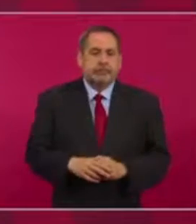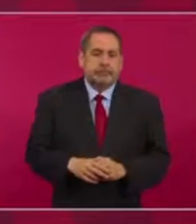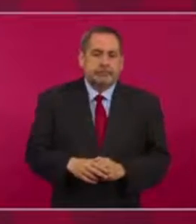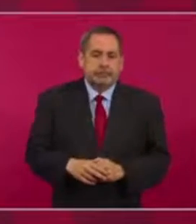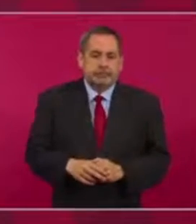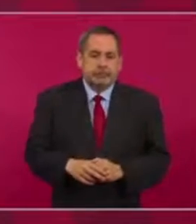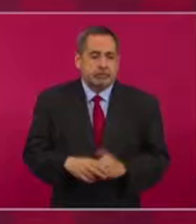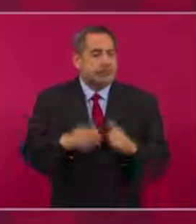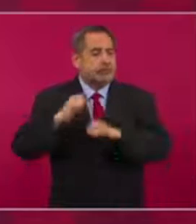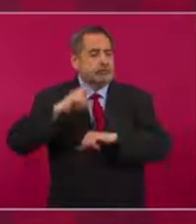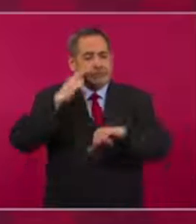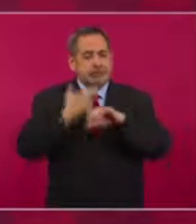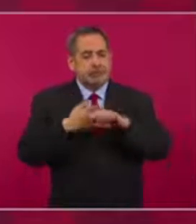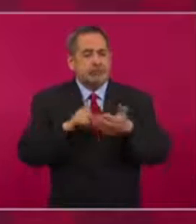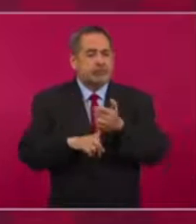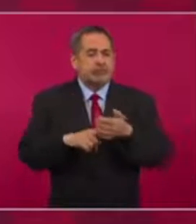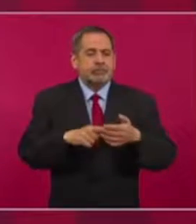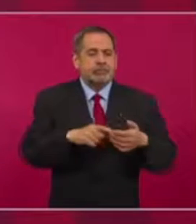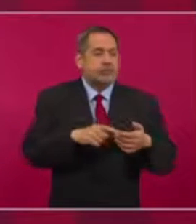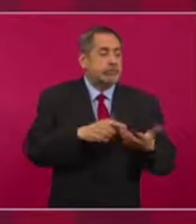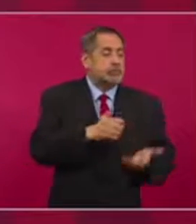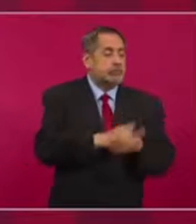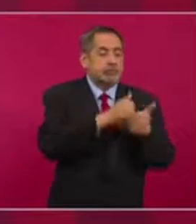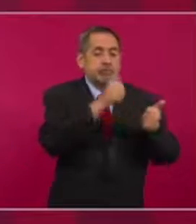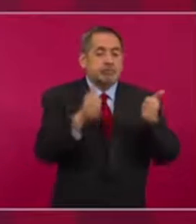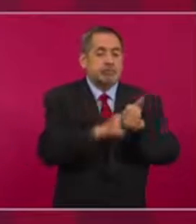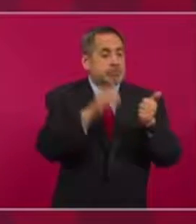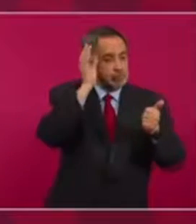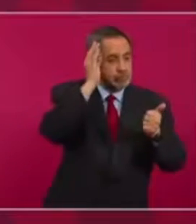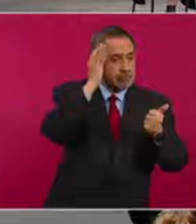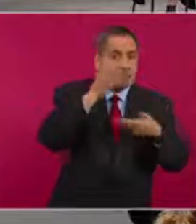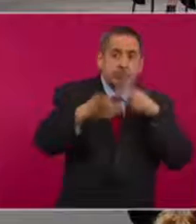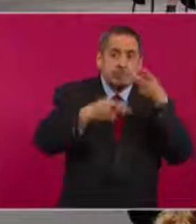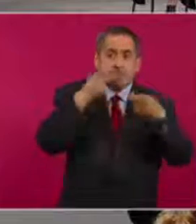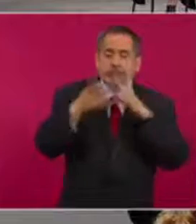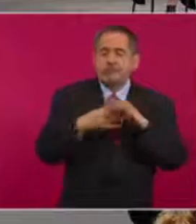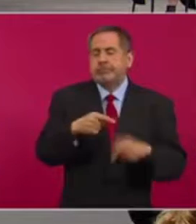los voceros de los dueños de los medios de comunicación,